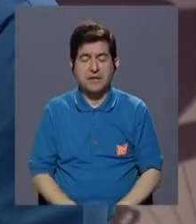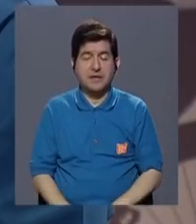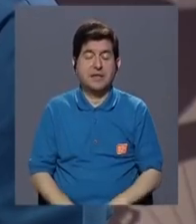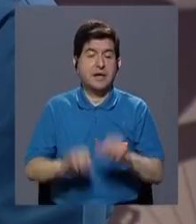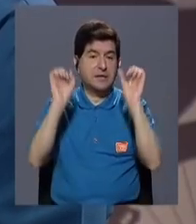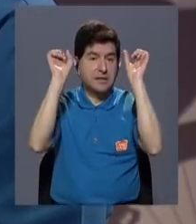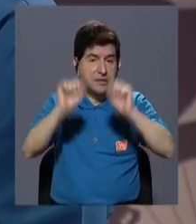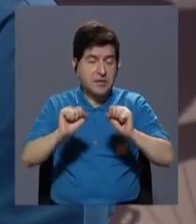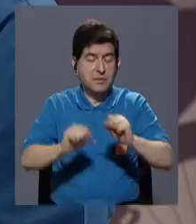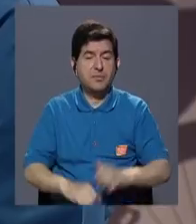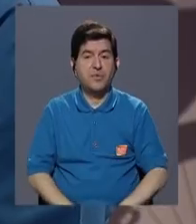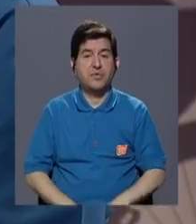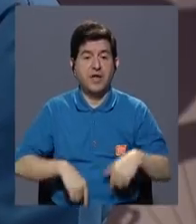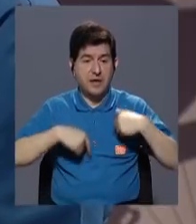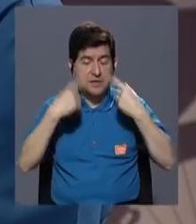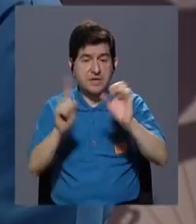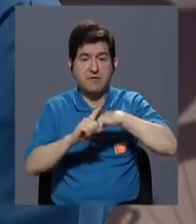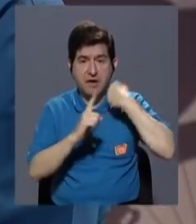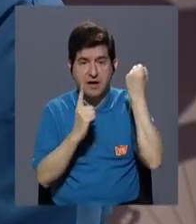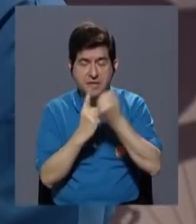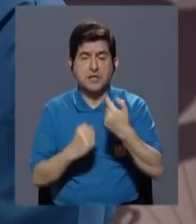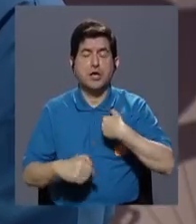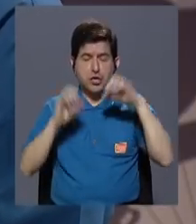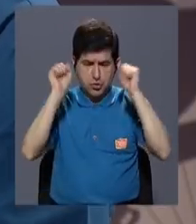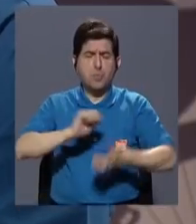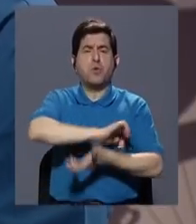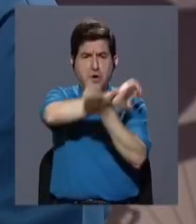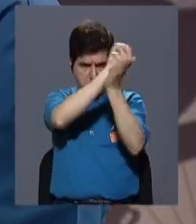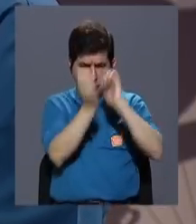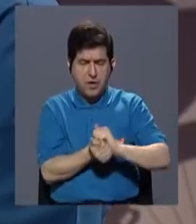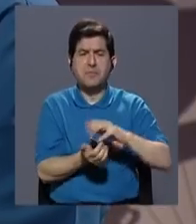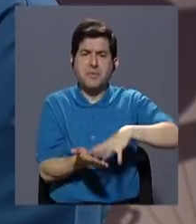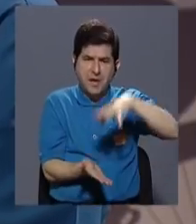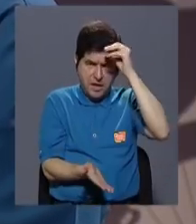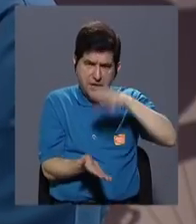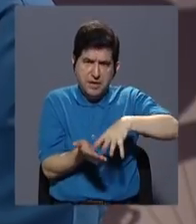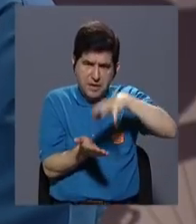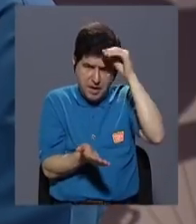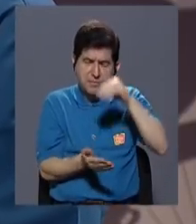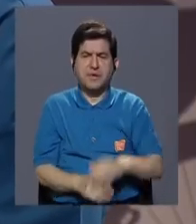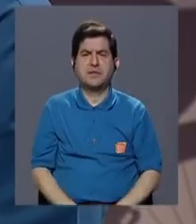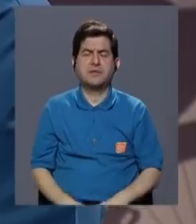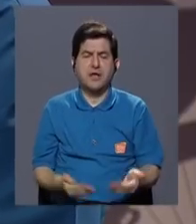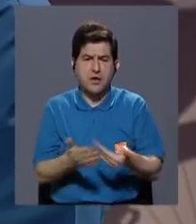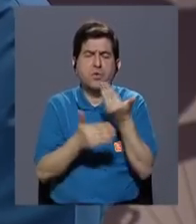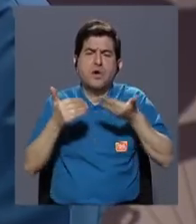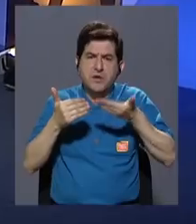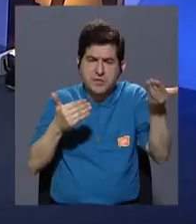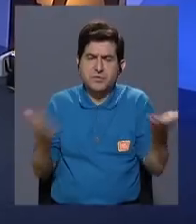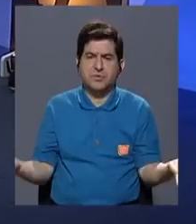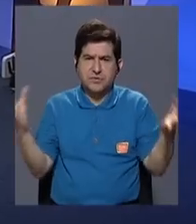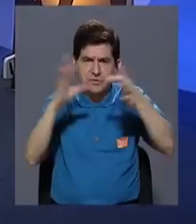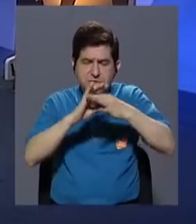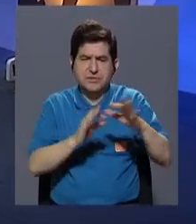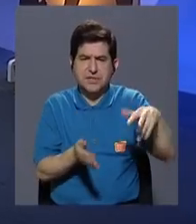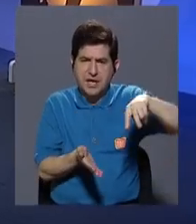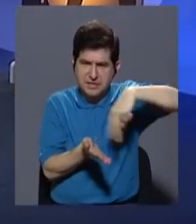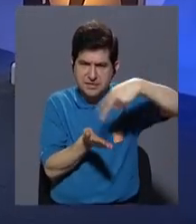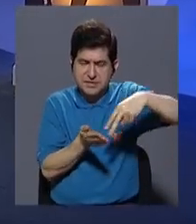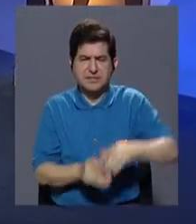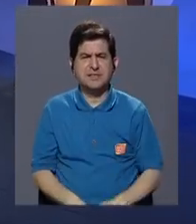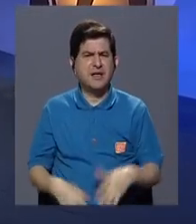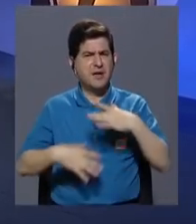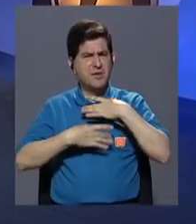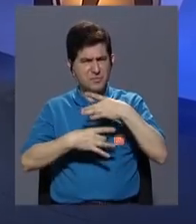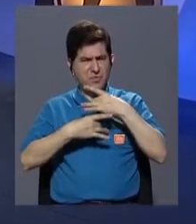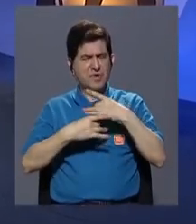al límite también puedo cambiar a esta también puedo aprender algunos algunos pasos nuevos de bai ling hay que resaltar ese abordaje